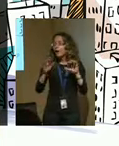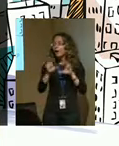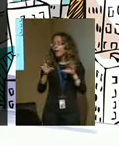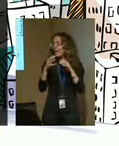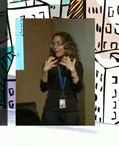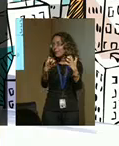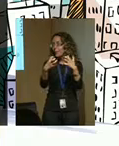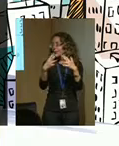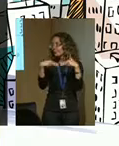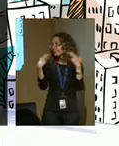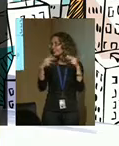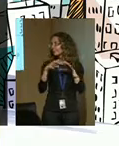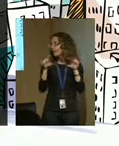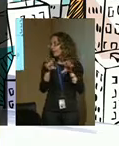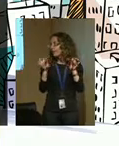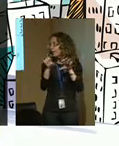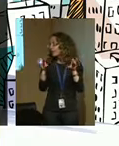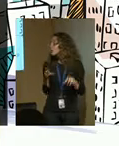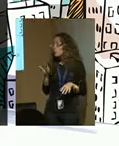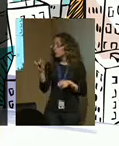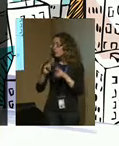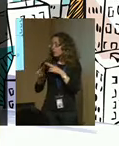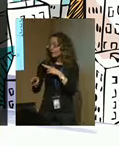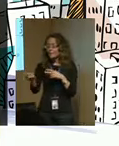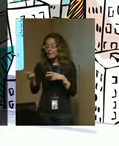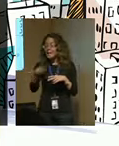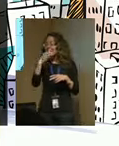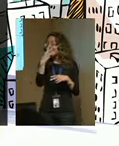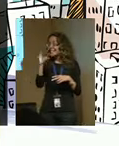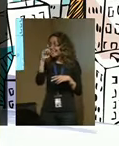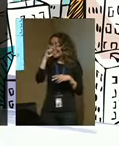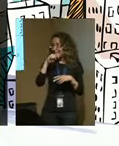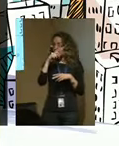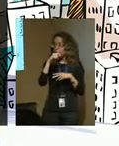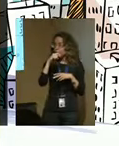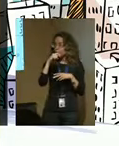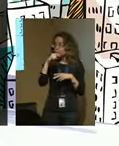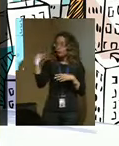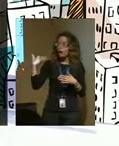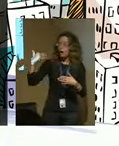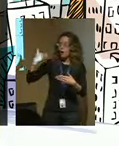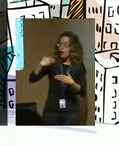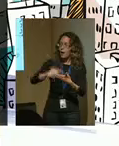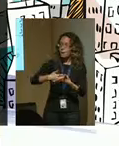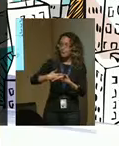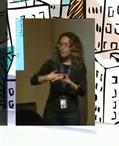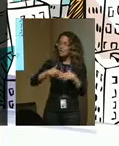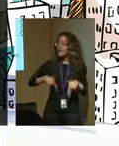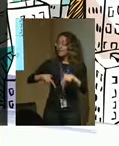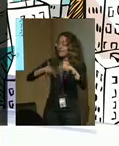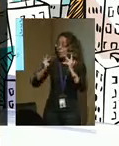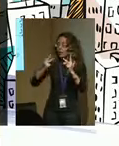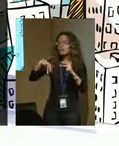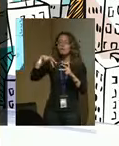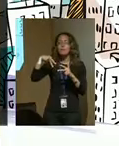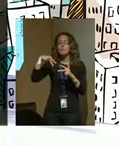No, la verdad que no porque... nosotros venimos de 30 años, somos muy jóvenes en la democracia. Este organismo